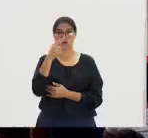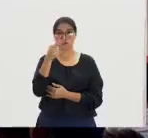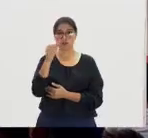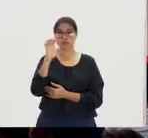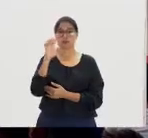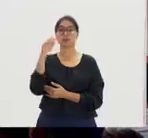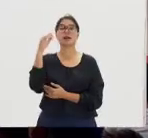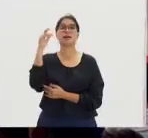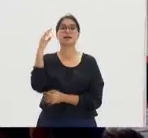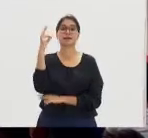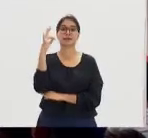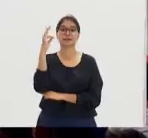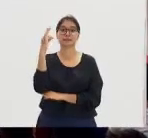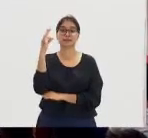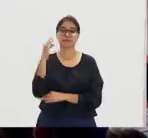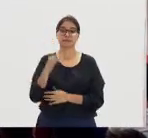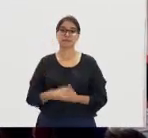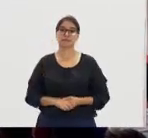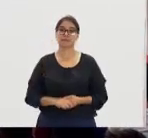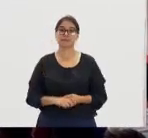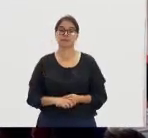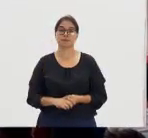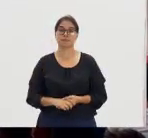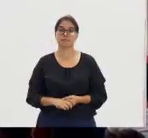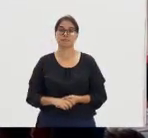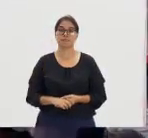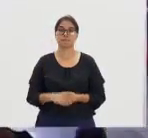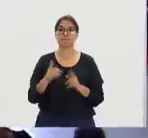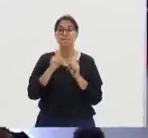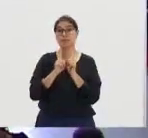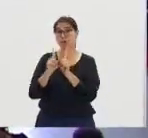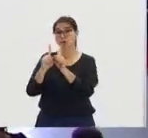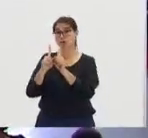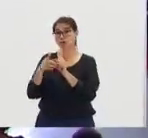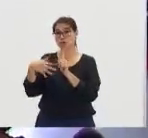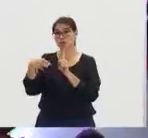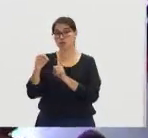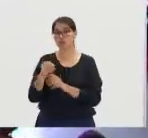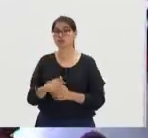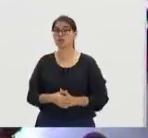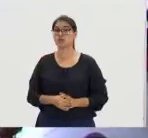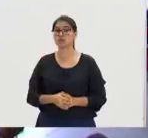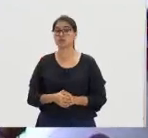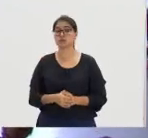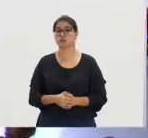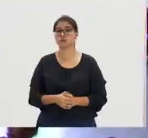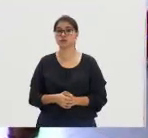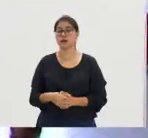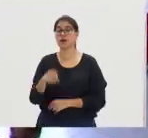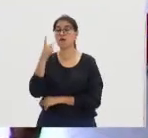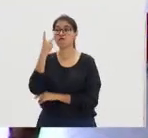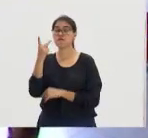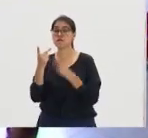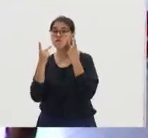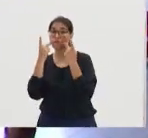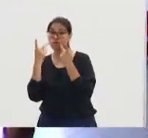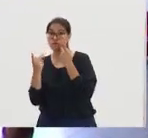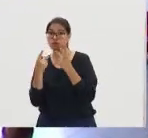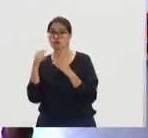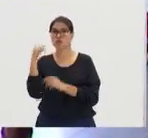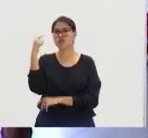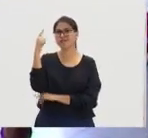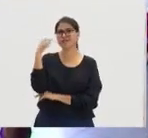que su servidor. Y esta vez que viajamos juntos, después de 24 años de haber ido en un viaje misionero a Cuba, compartimos mucha locura.